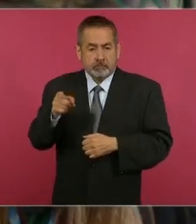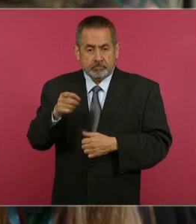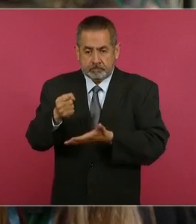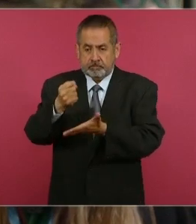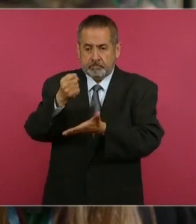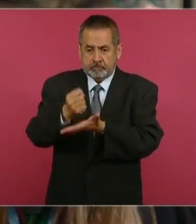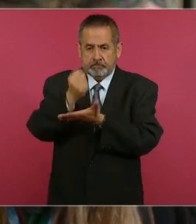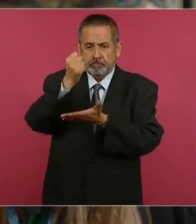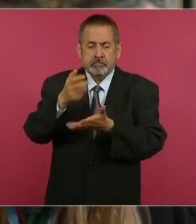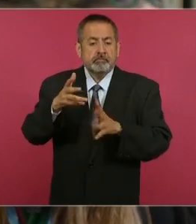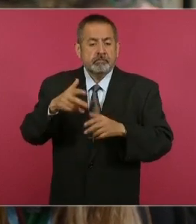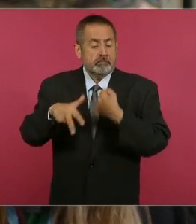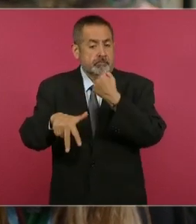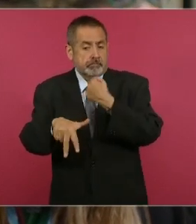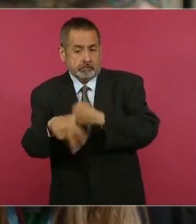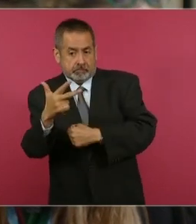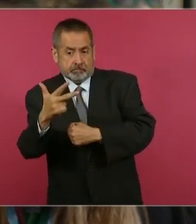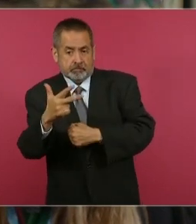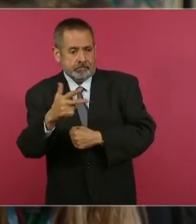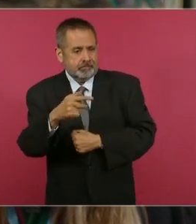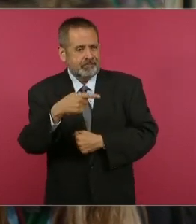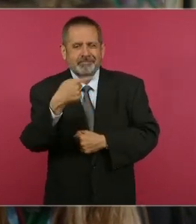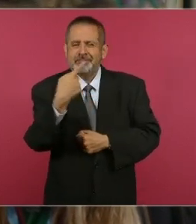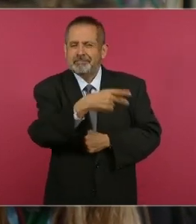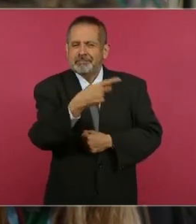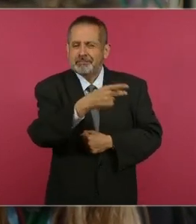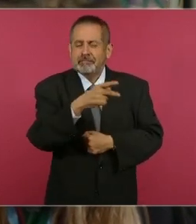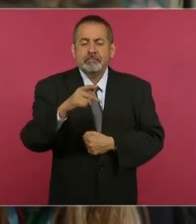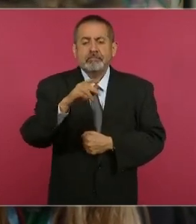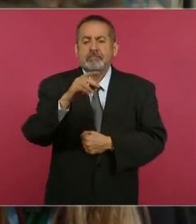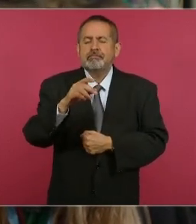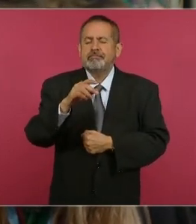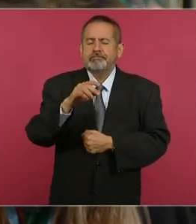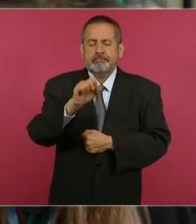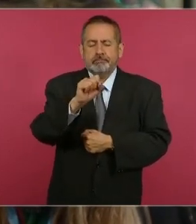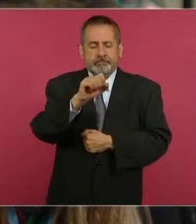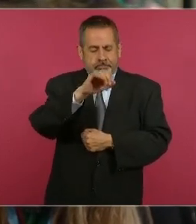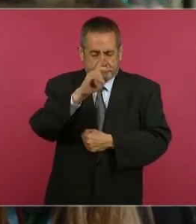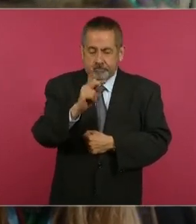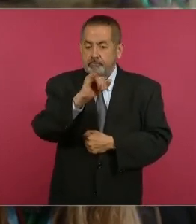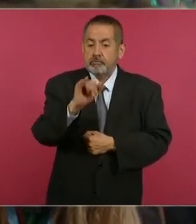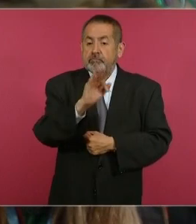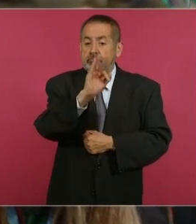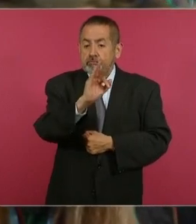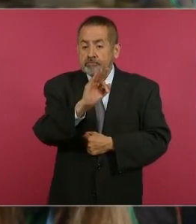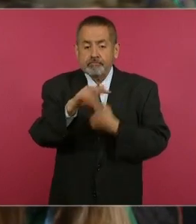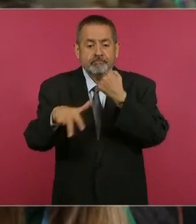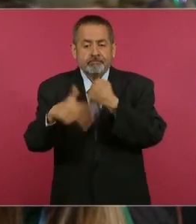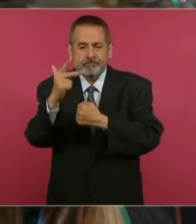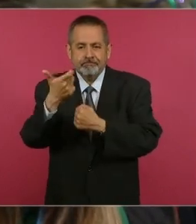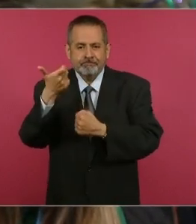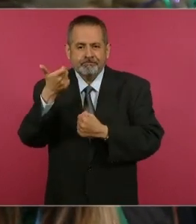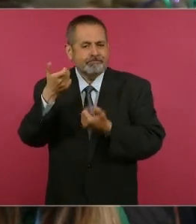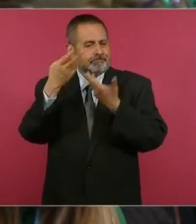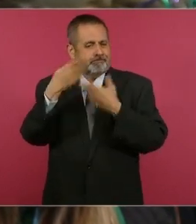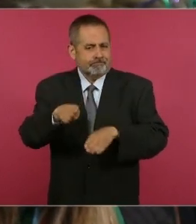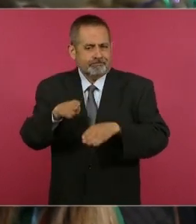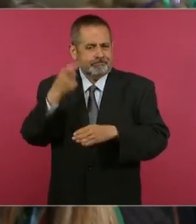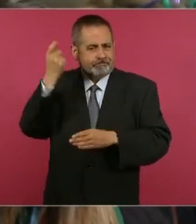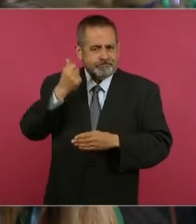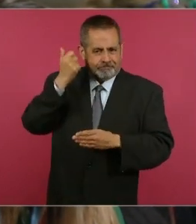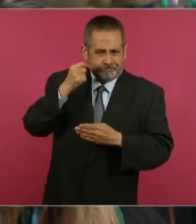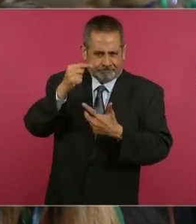aprobó la eliminación de los 13 fideicomisos de la Suprema Corte de Justicia, pero pues la